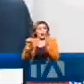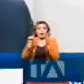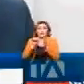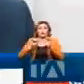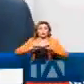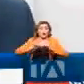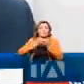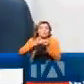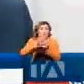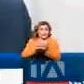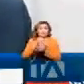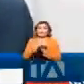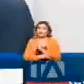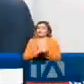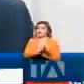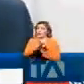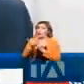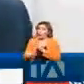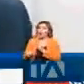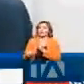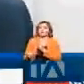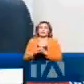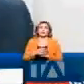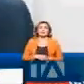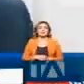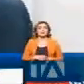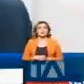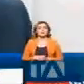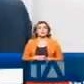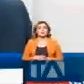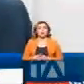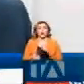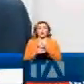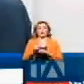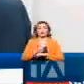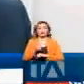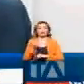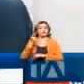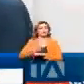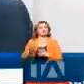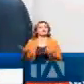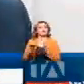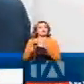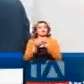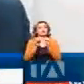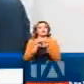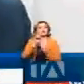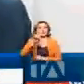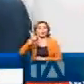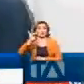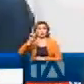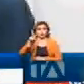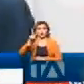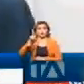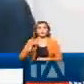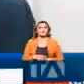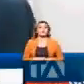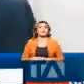artículo que podría aplicarse de manera similar a esta violación de orden de autoridad competente, que es el artículo